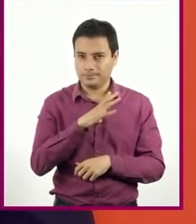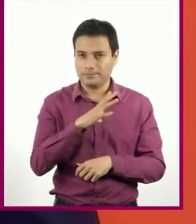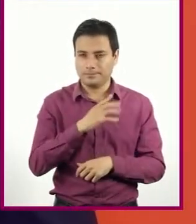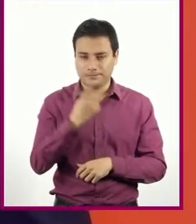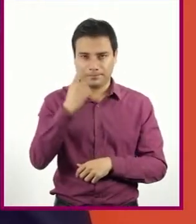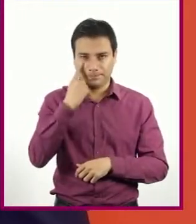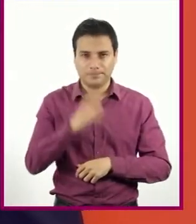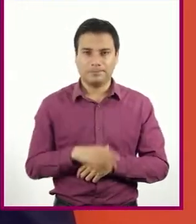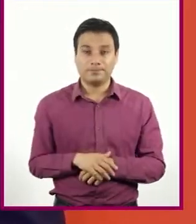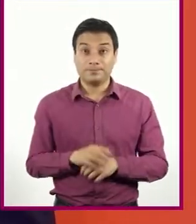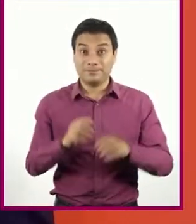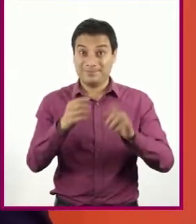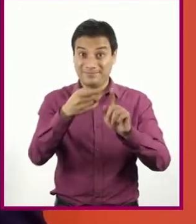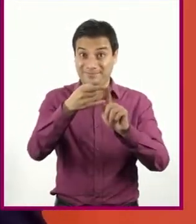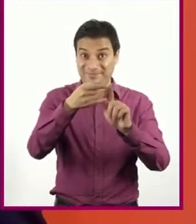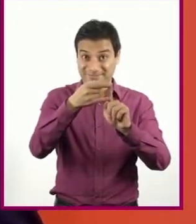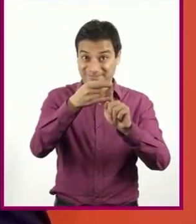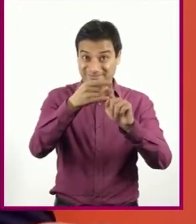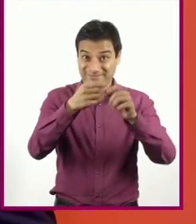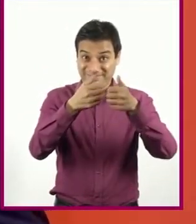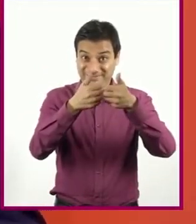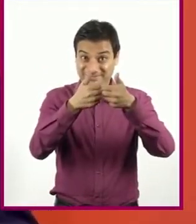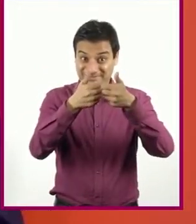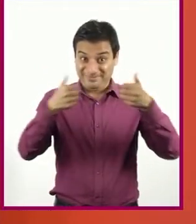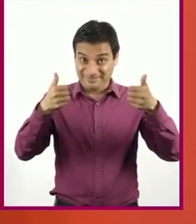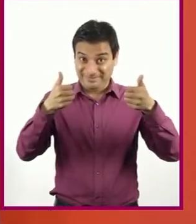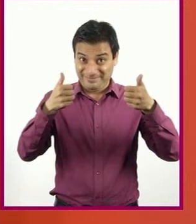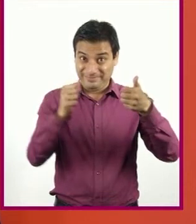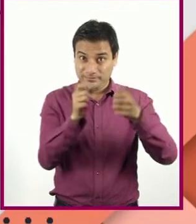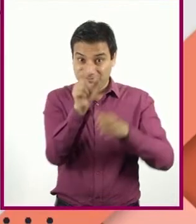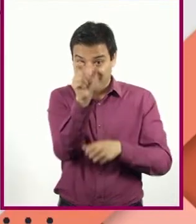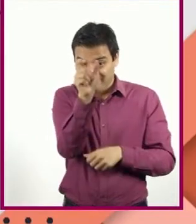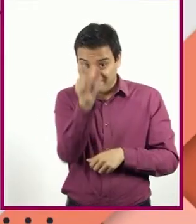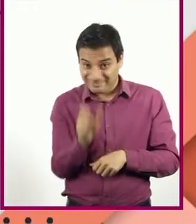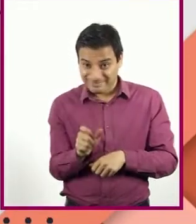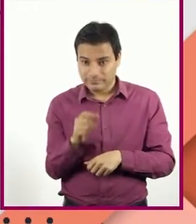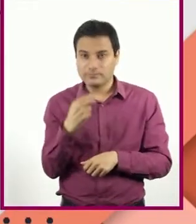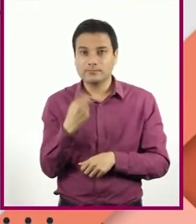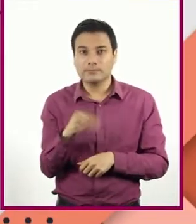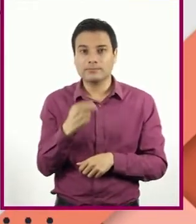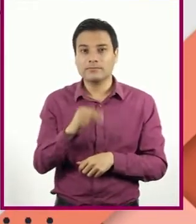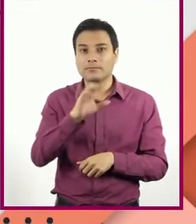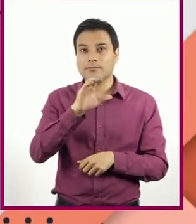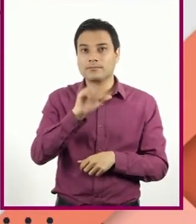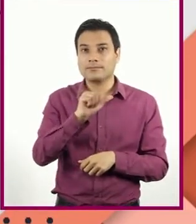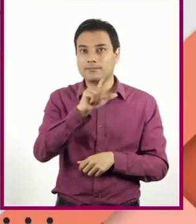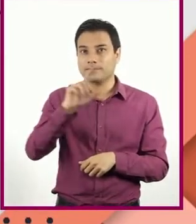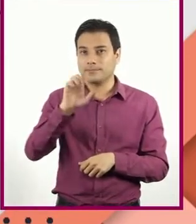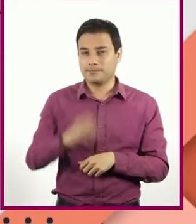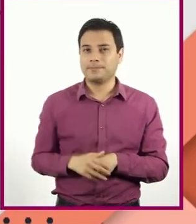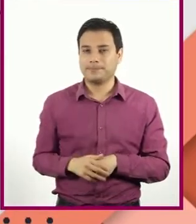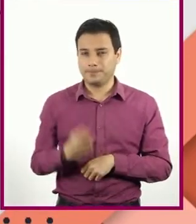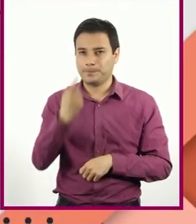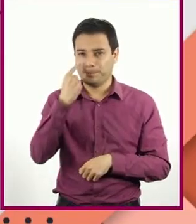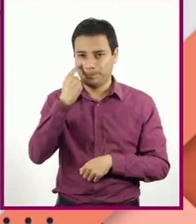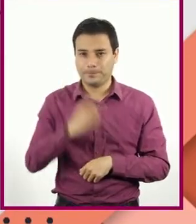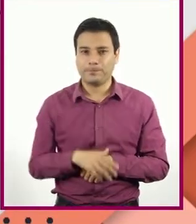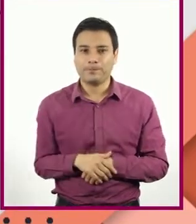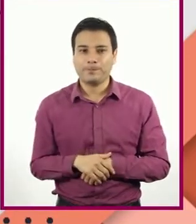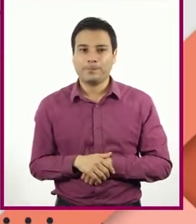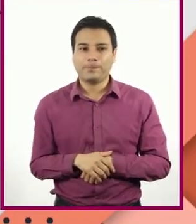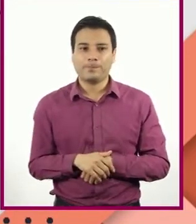las calles. Revisemos esa característica. Otra de las posibilidades que presentan